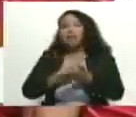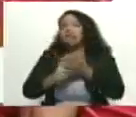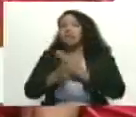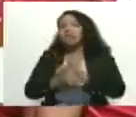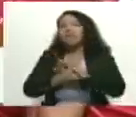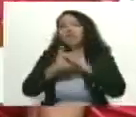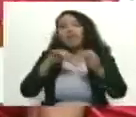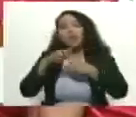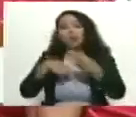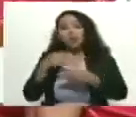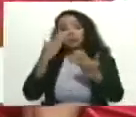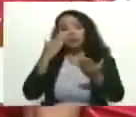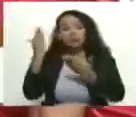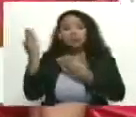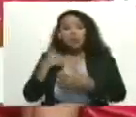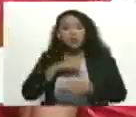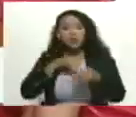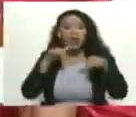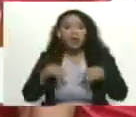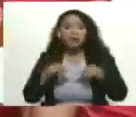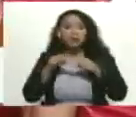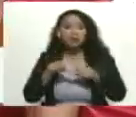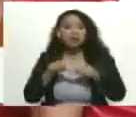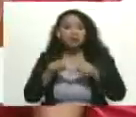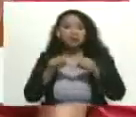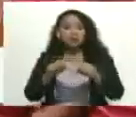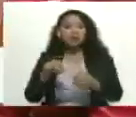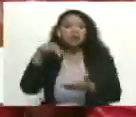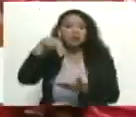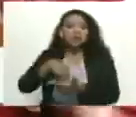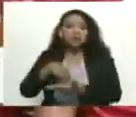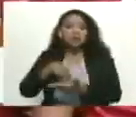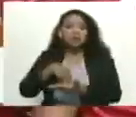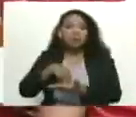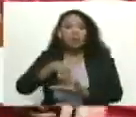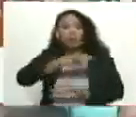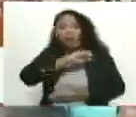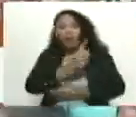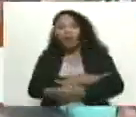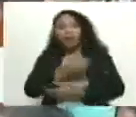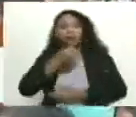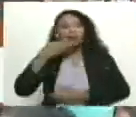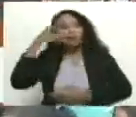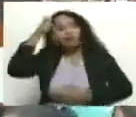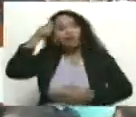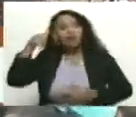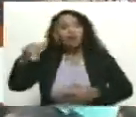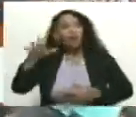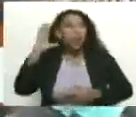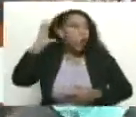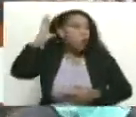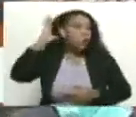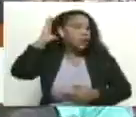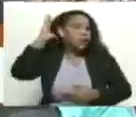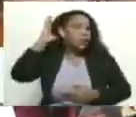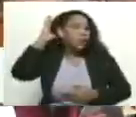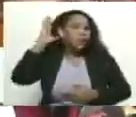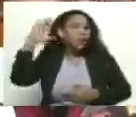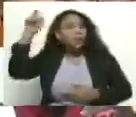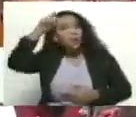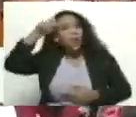y aquí estamos nosotros de pie, con la dignidad de un pueblo, con la conciencia de un